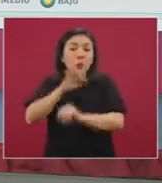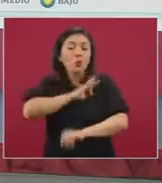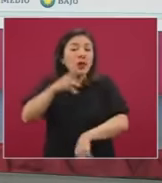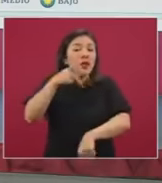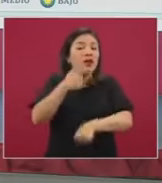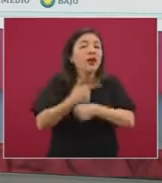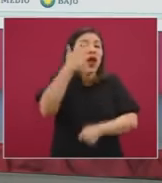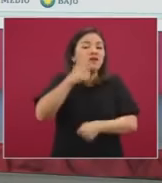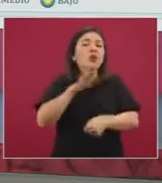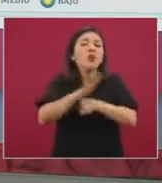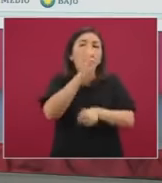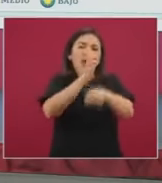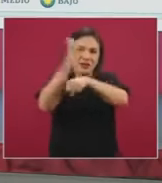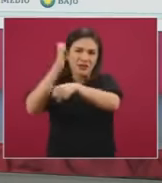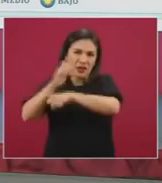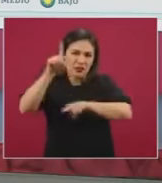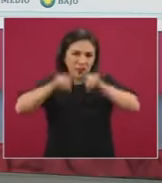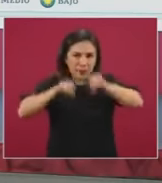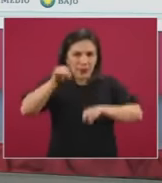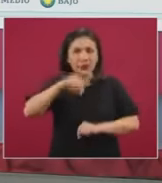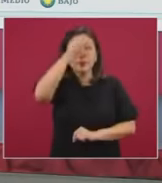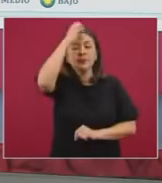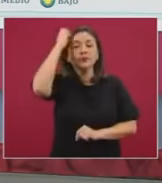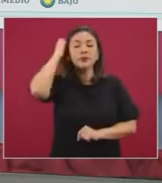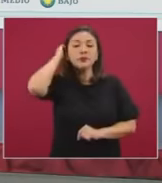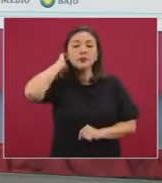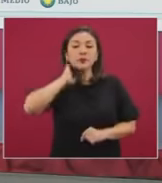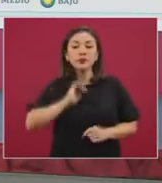de cada entidad. La siguiente, por